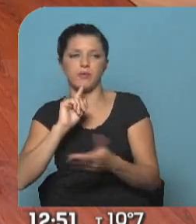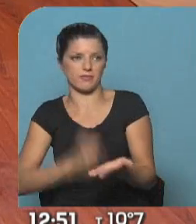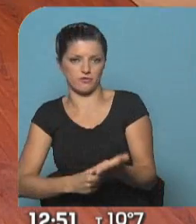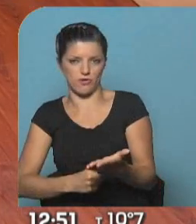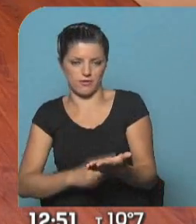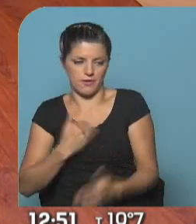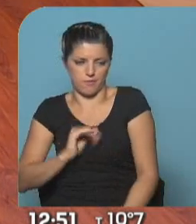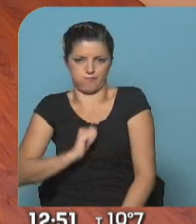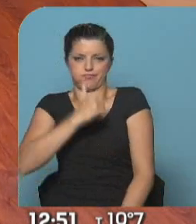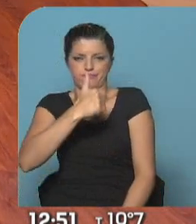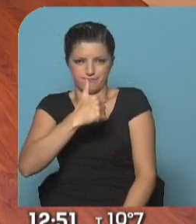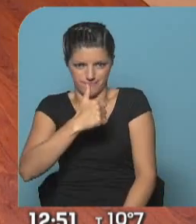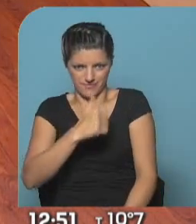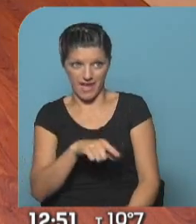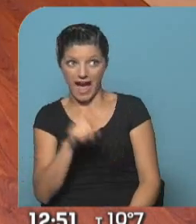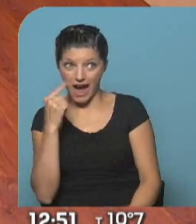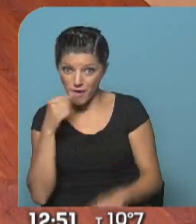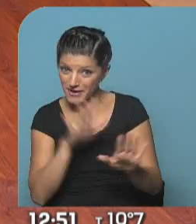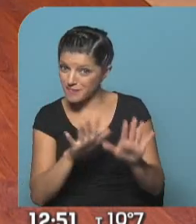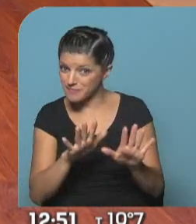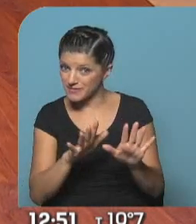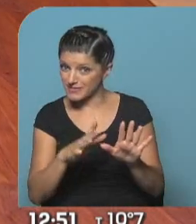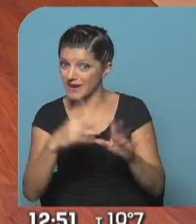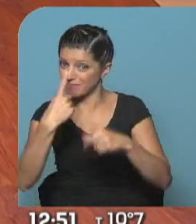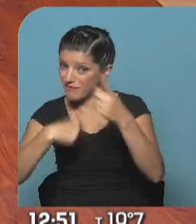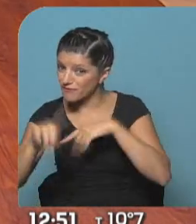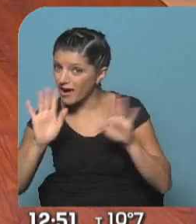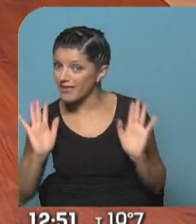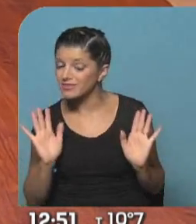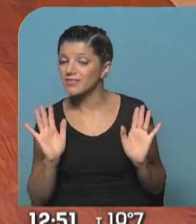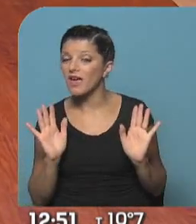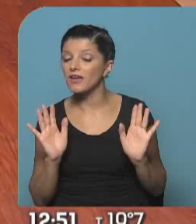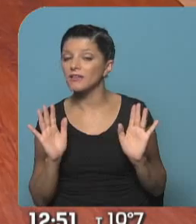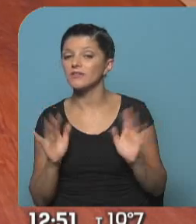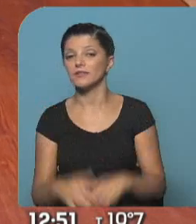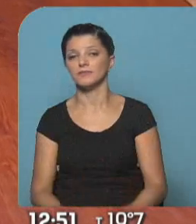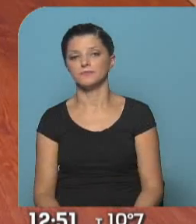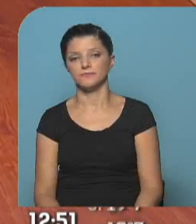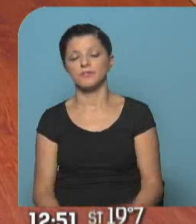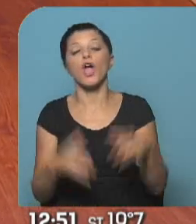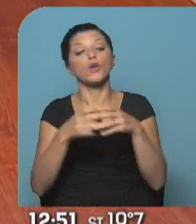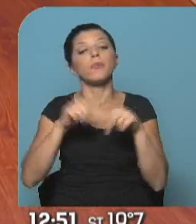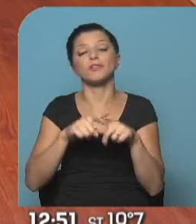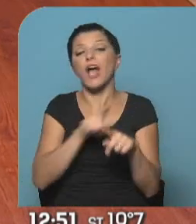caso hay que ver. Es a la inversa, ¿no? Es decir, el presidente del partido está en contra de una gran coalición y yo